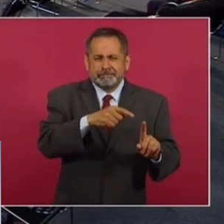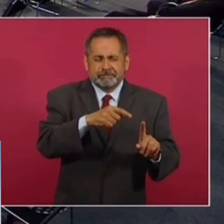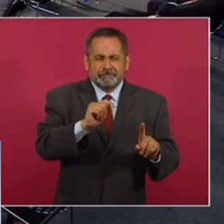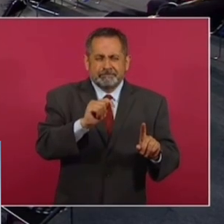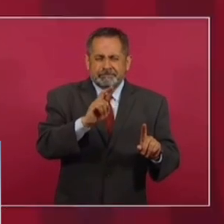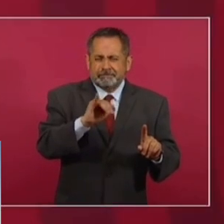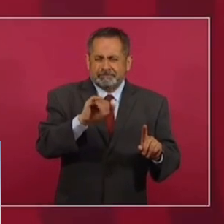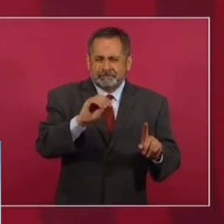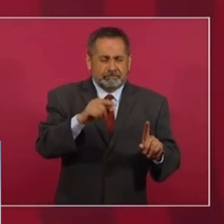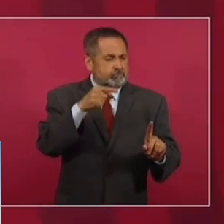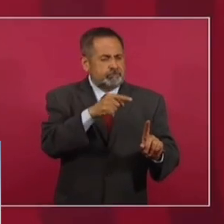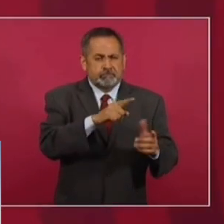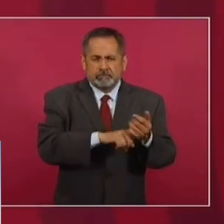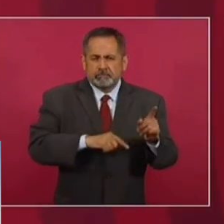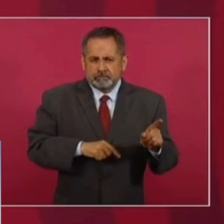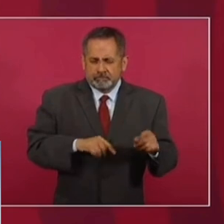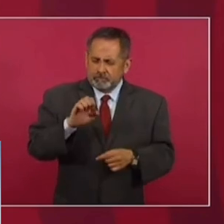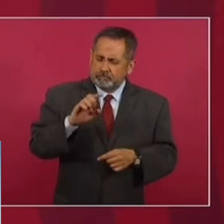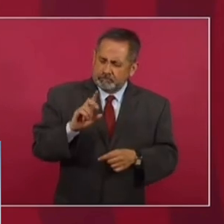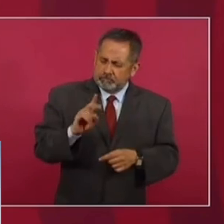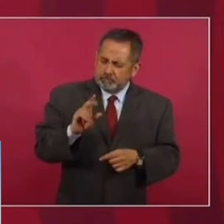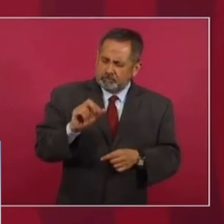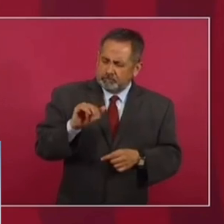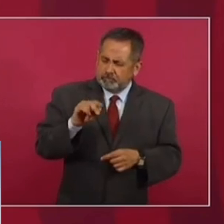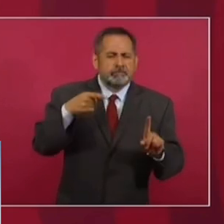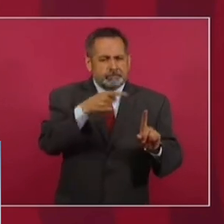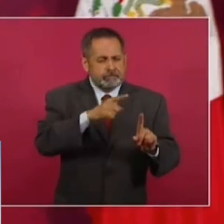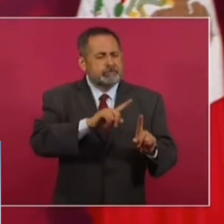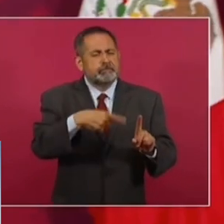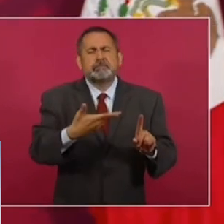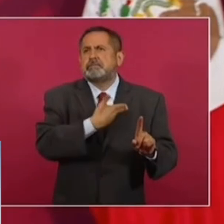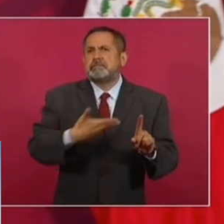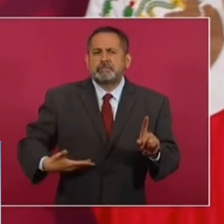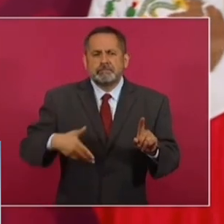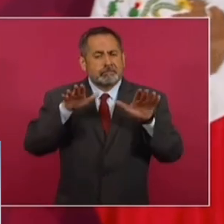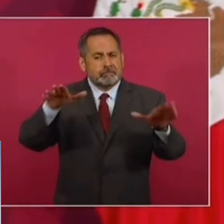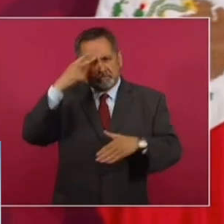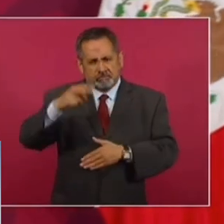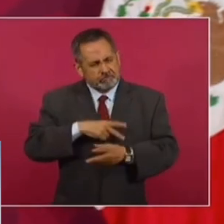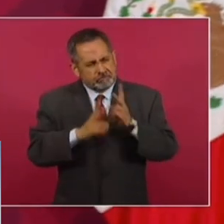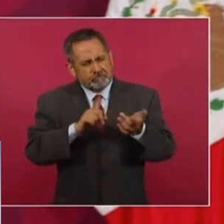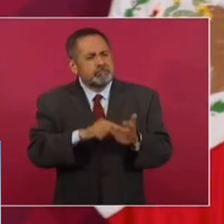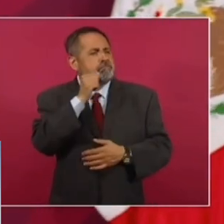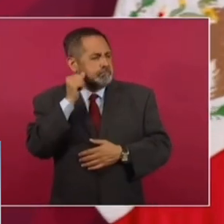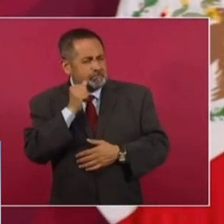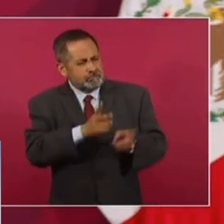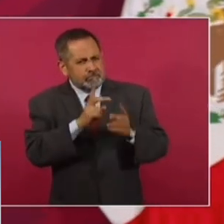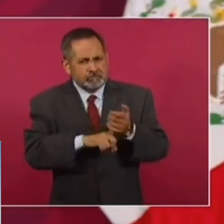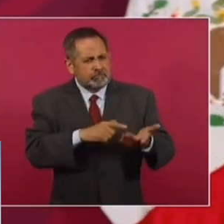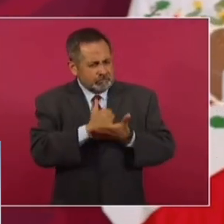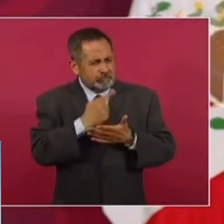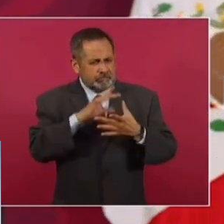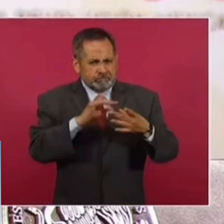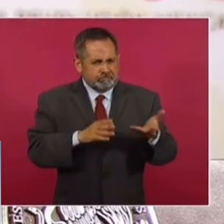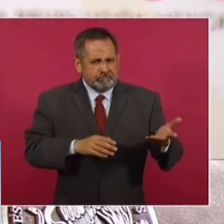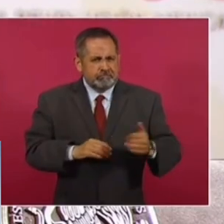Tricio, que es el Eduardo Tricio, que es presidente de Aeroméxico, y le pedí ayer que